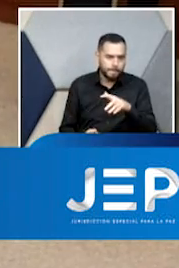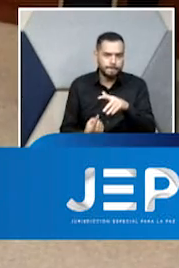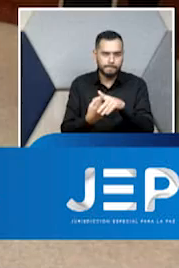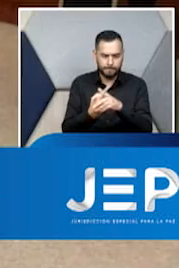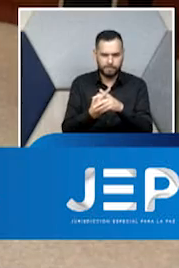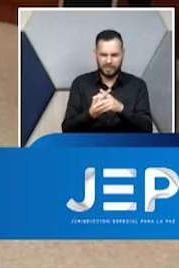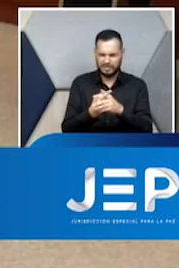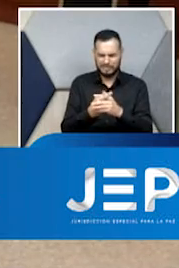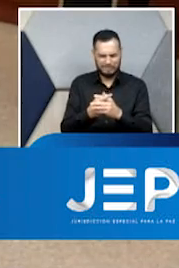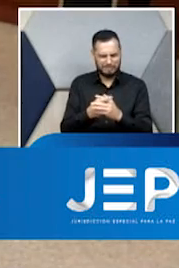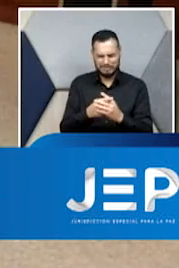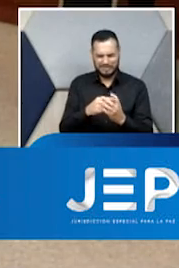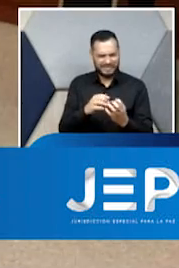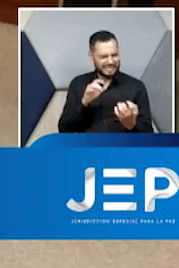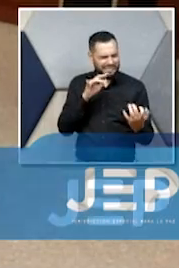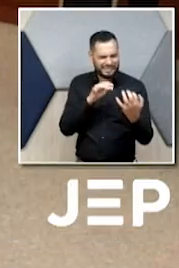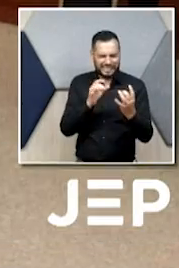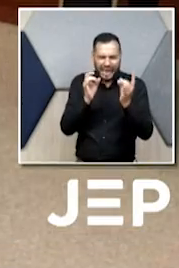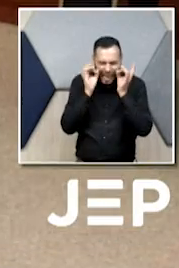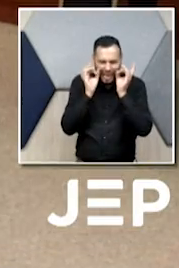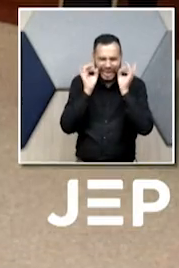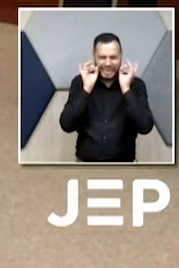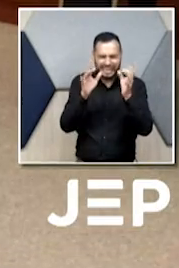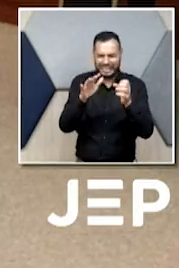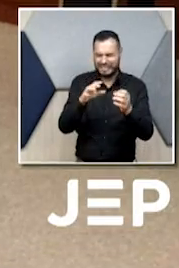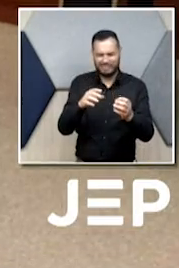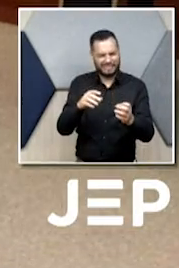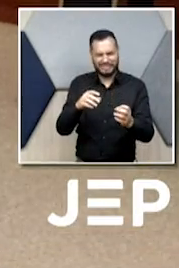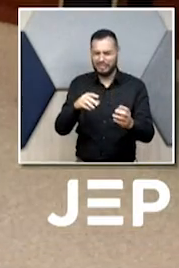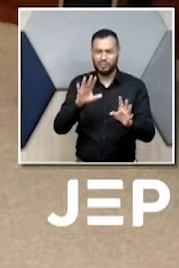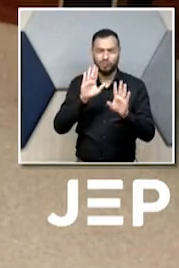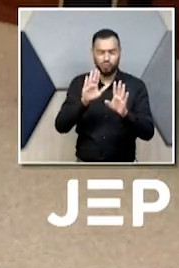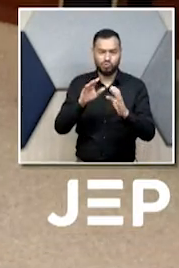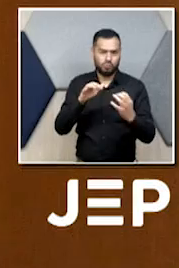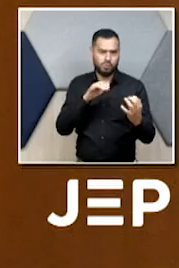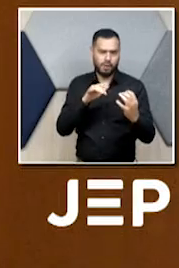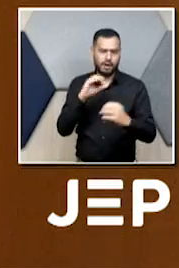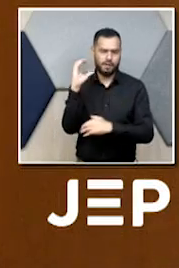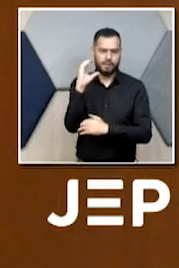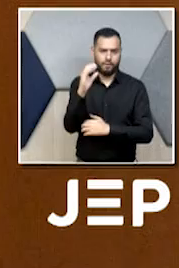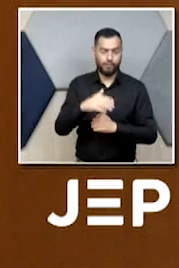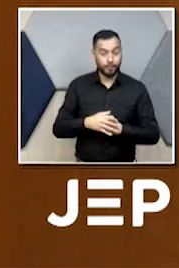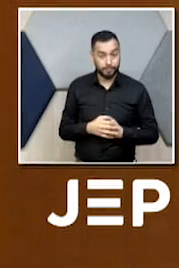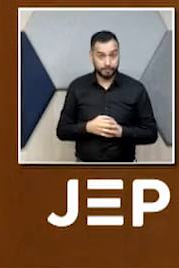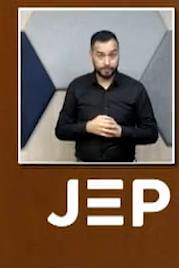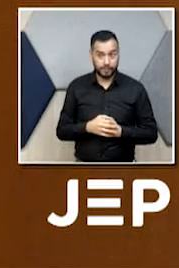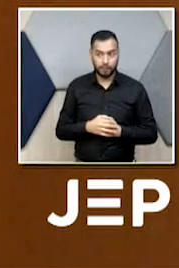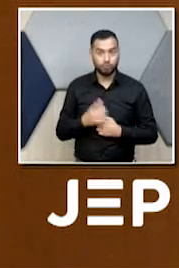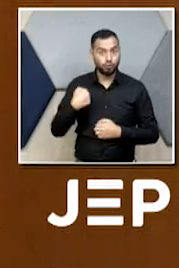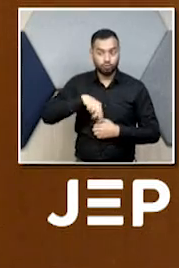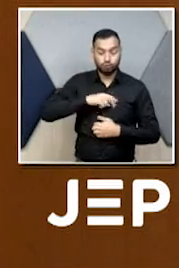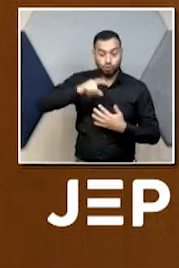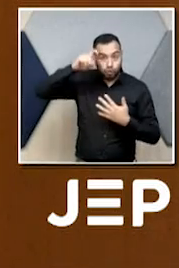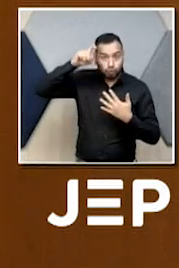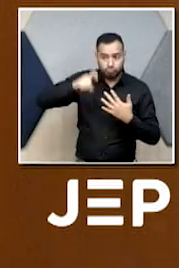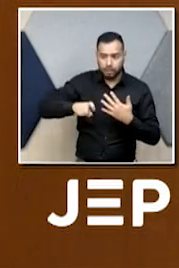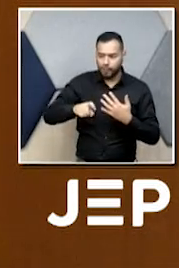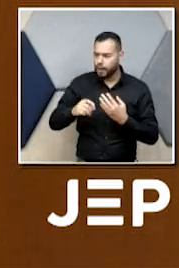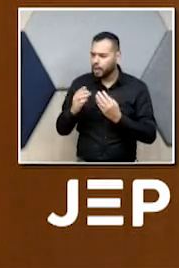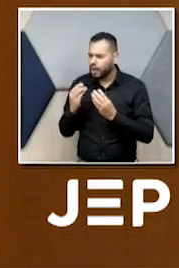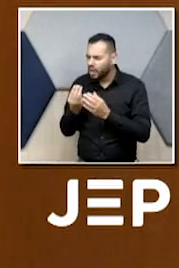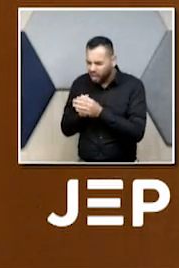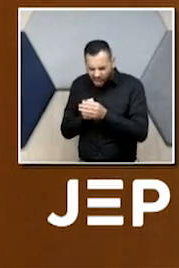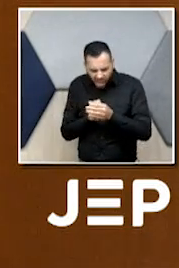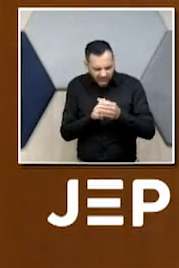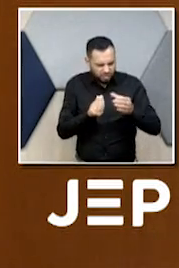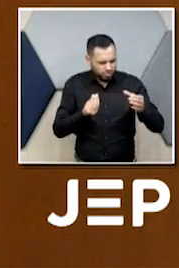abominables en el marco del conflicto armado. Tenemos el deber, no de hablar por los excluidos, los marginados y los